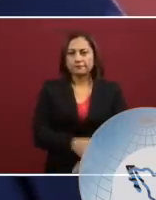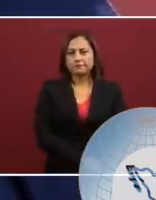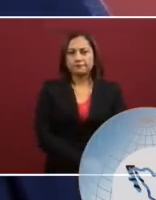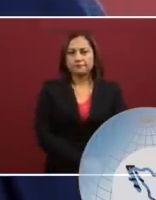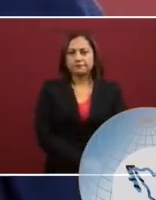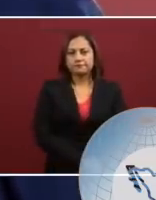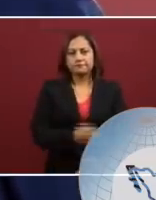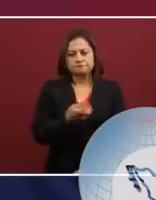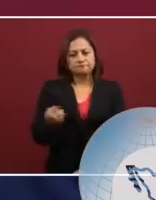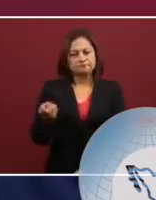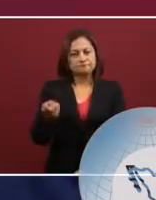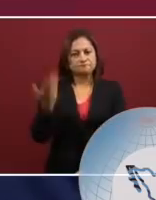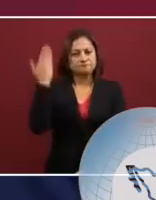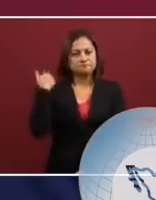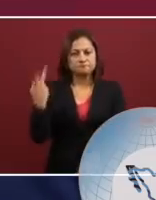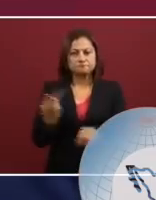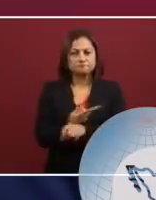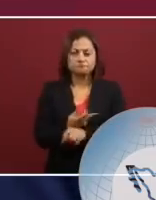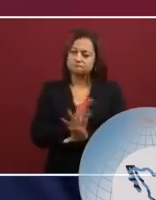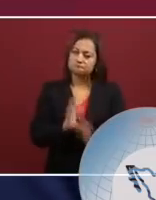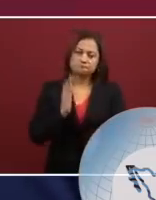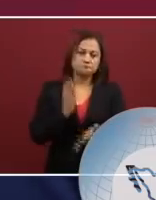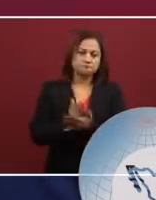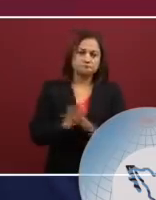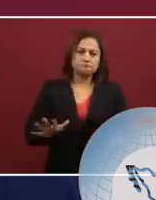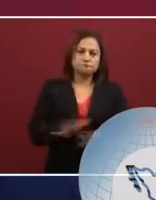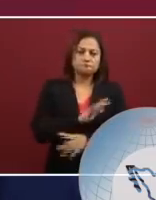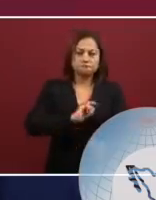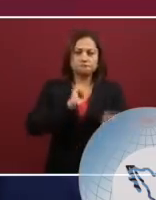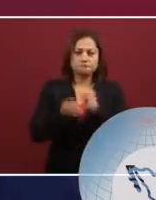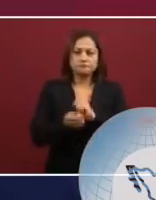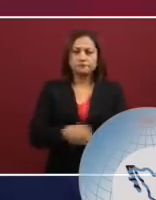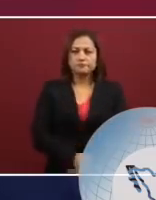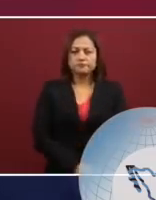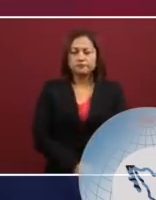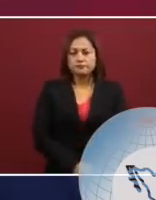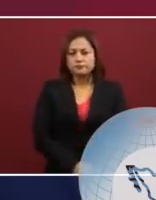con estas prácticas. Y me ayuda mucho,